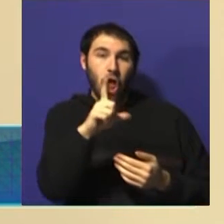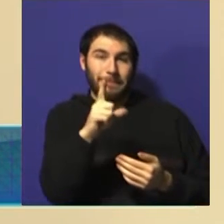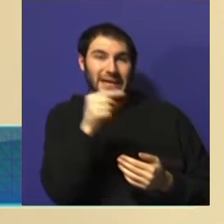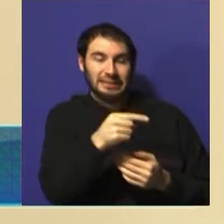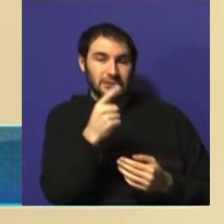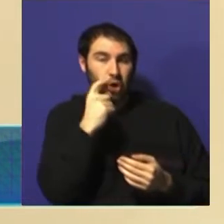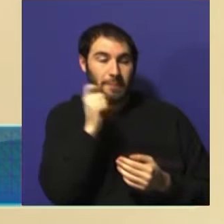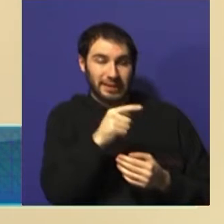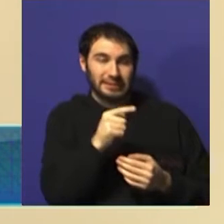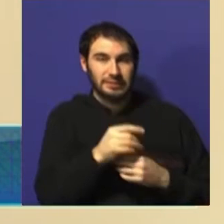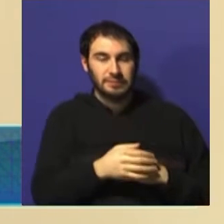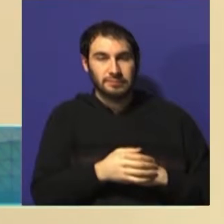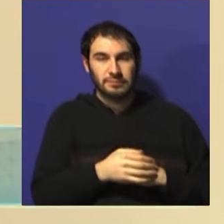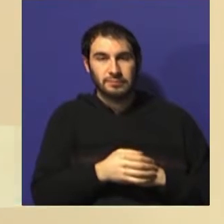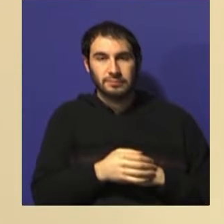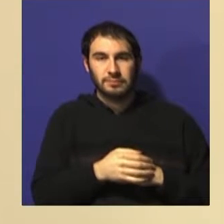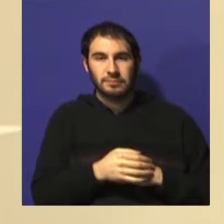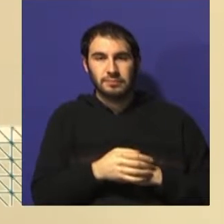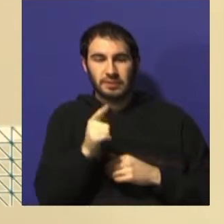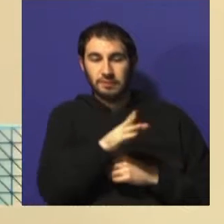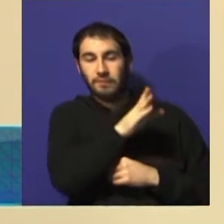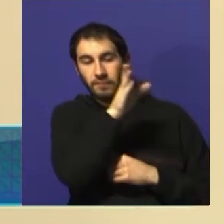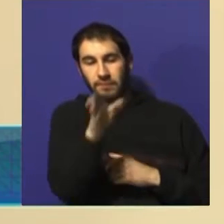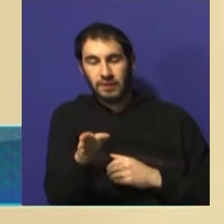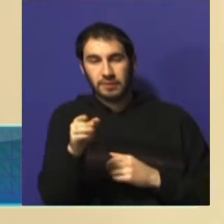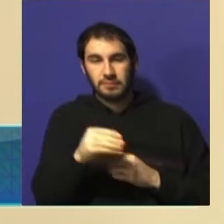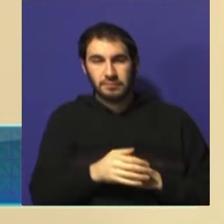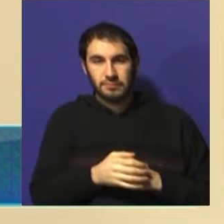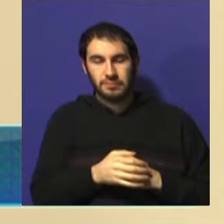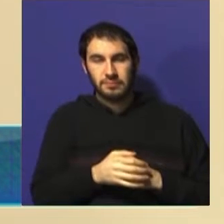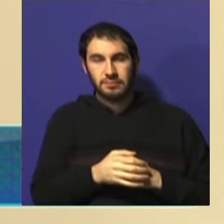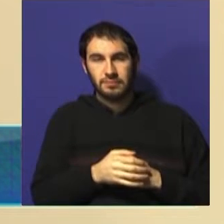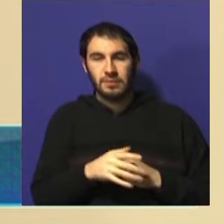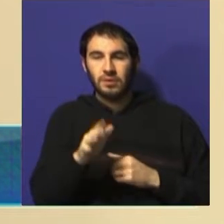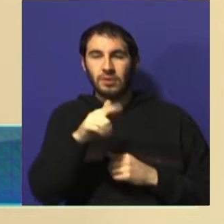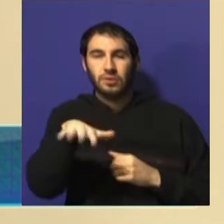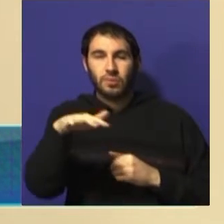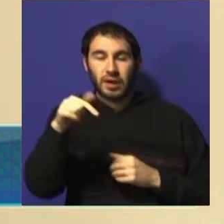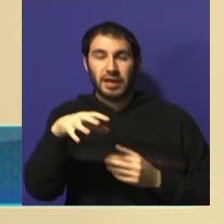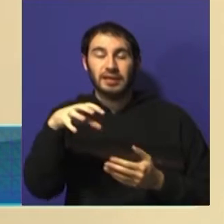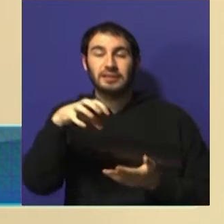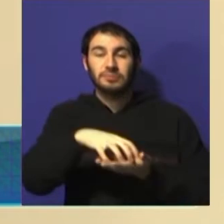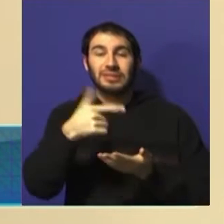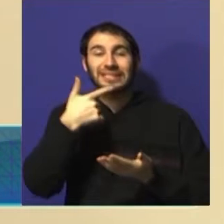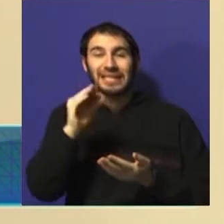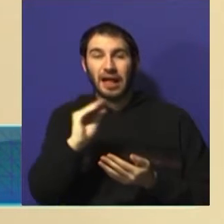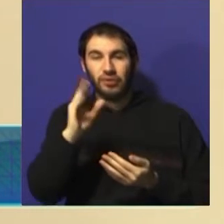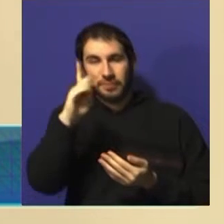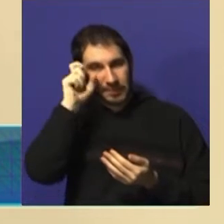esa vez se hizo presente en el despacho del entonces senador